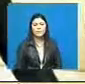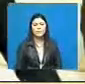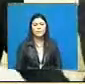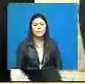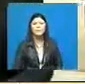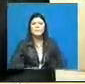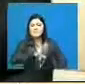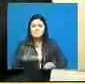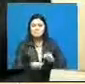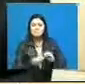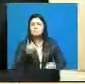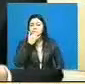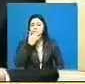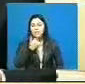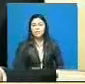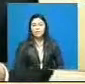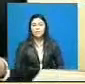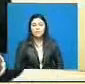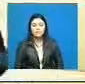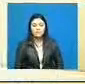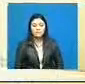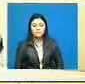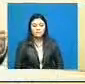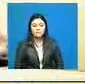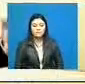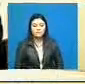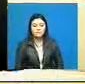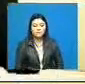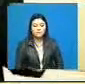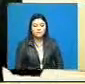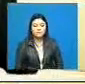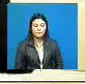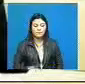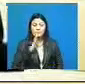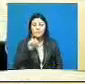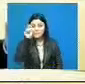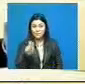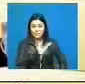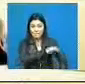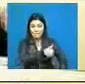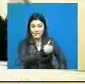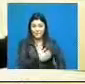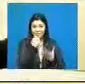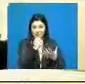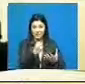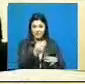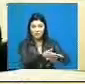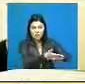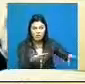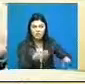Entonces, no le pida al ministro de Hacienda que